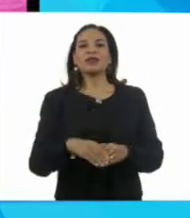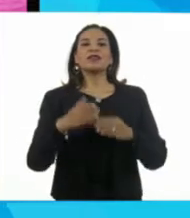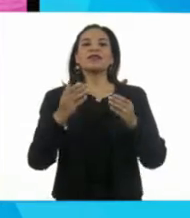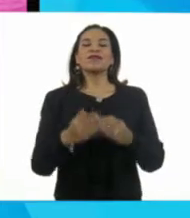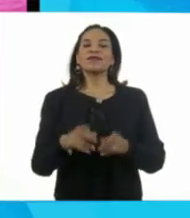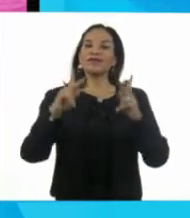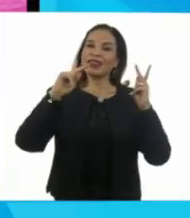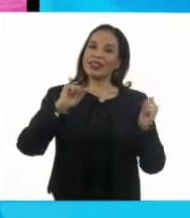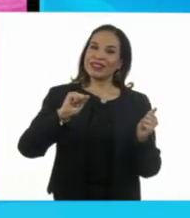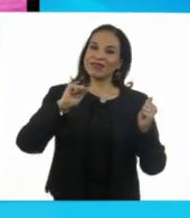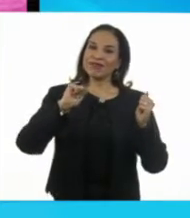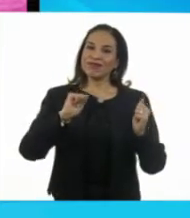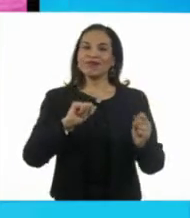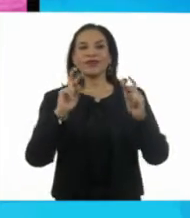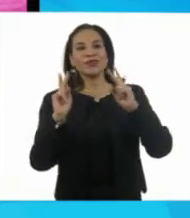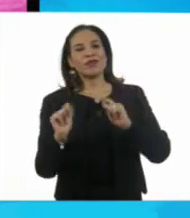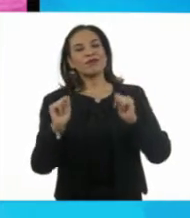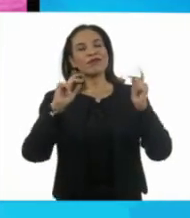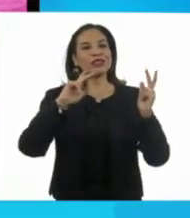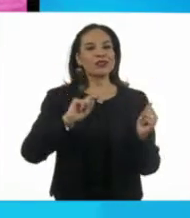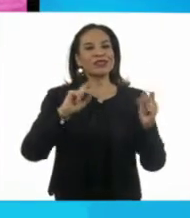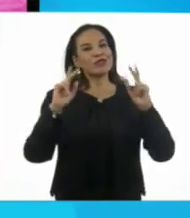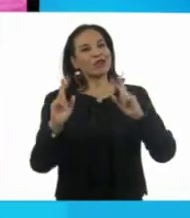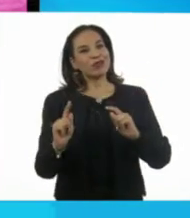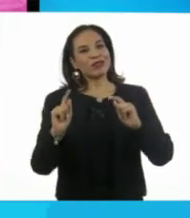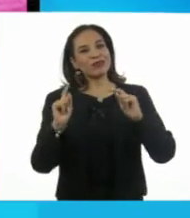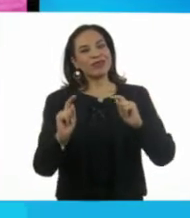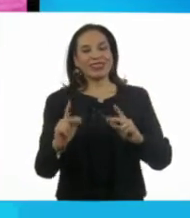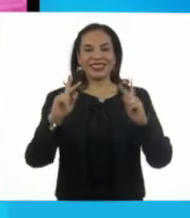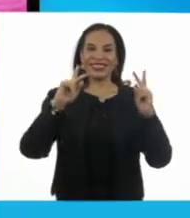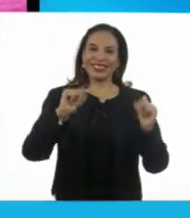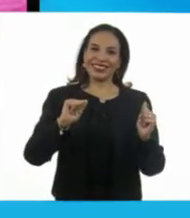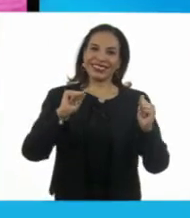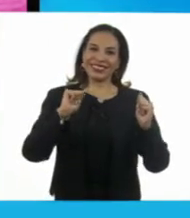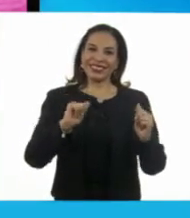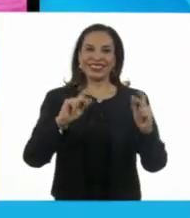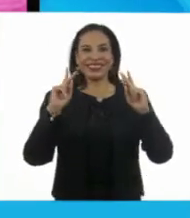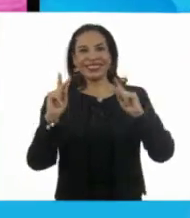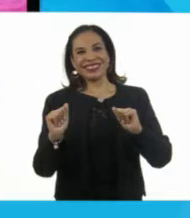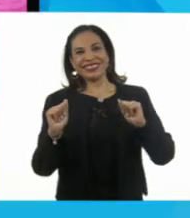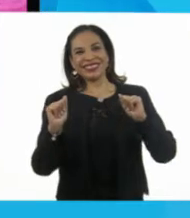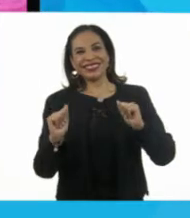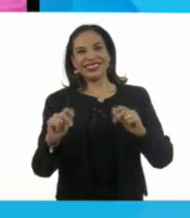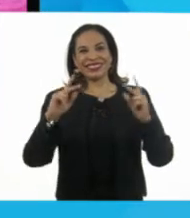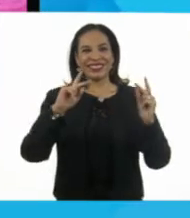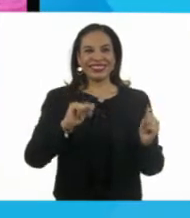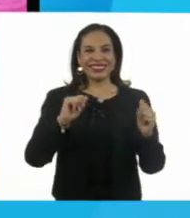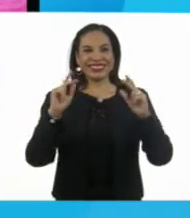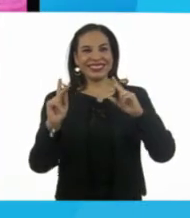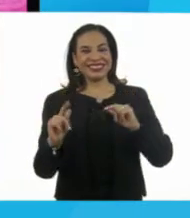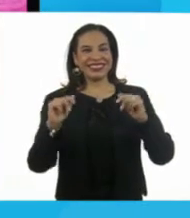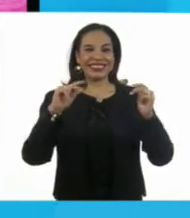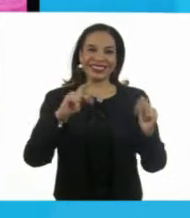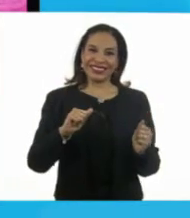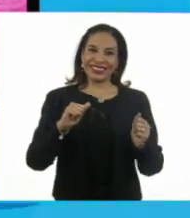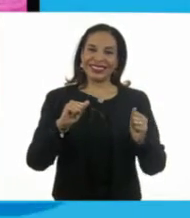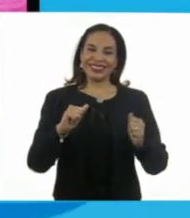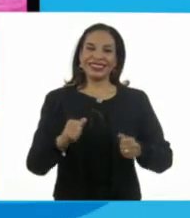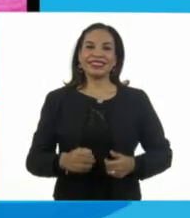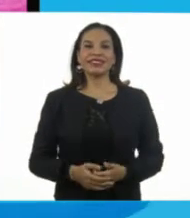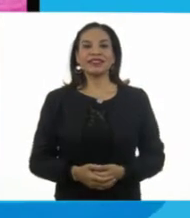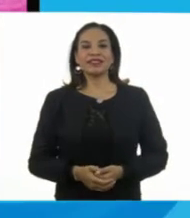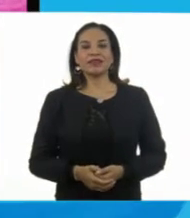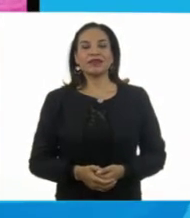Para papam, papam, para papam, papam, para papam, papam, para papam,